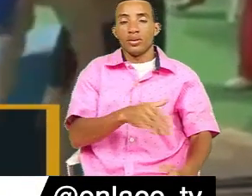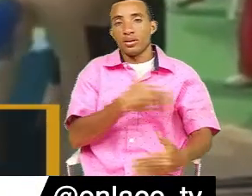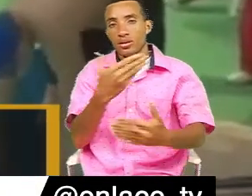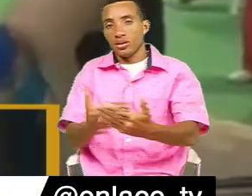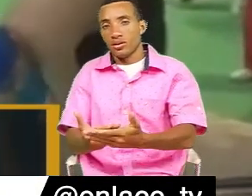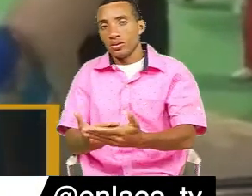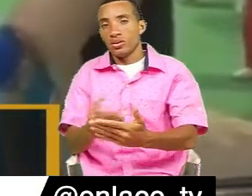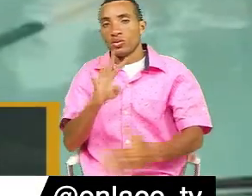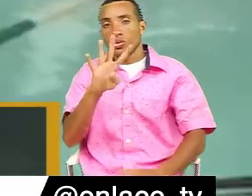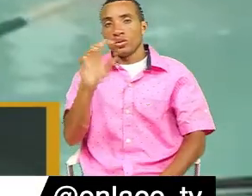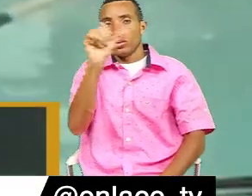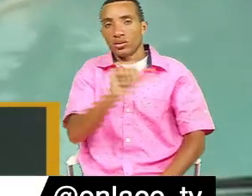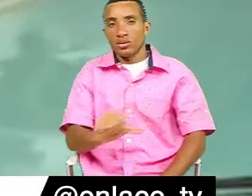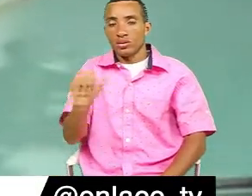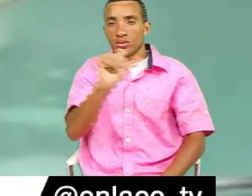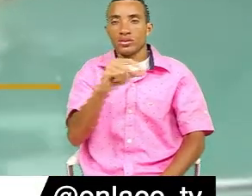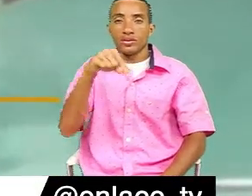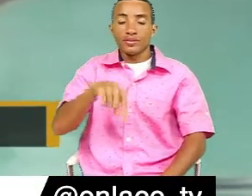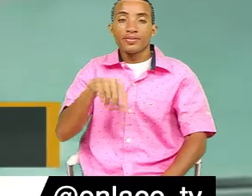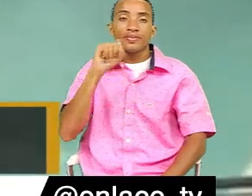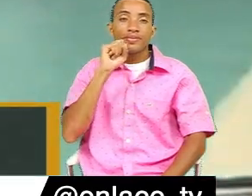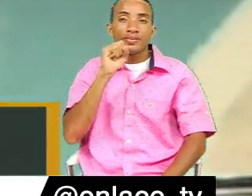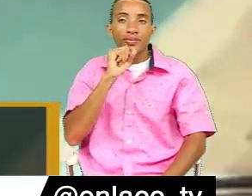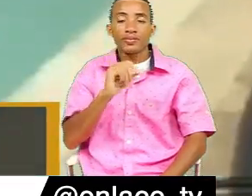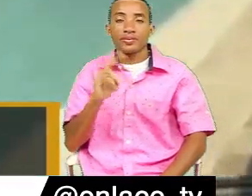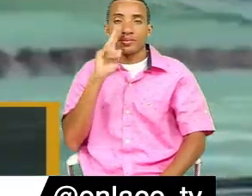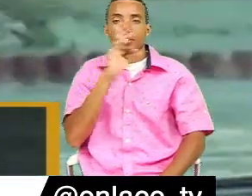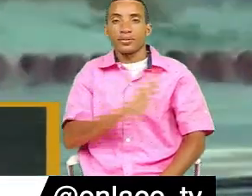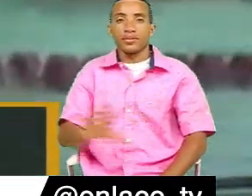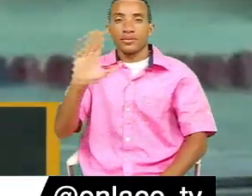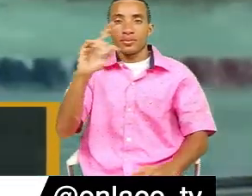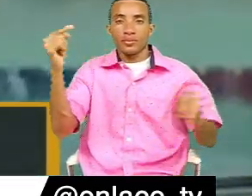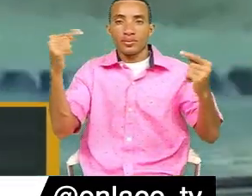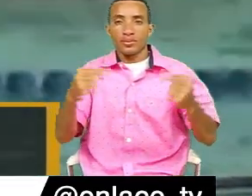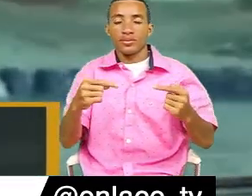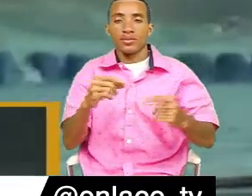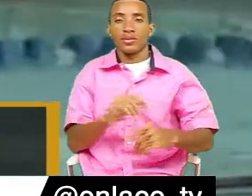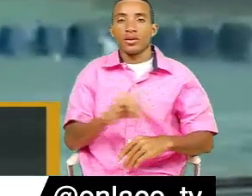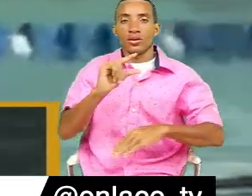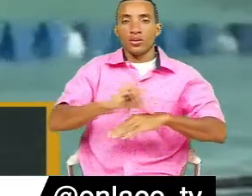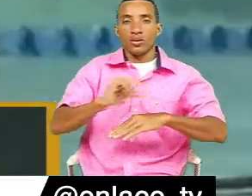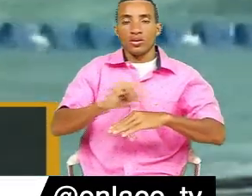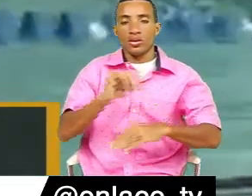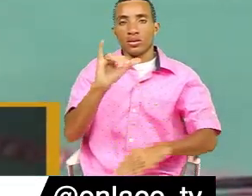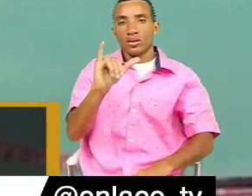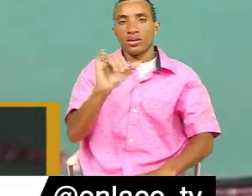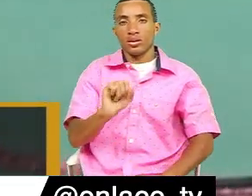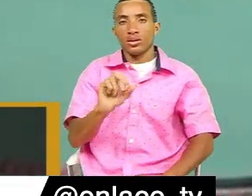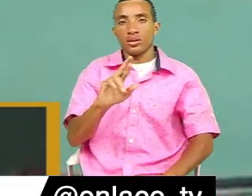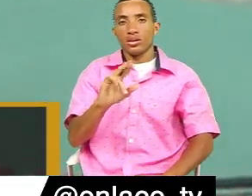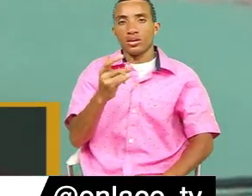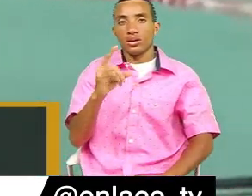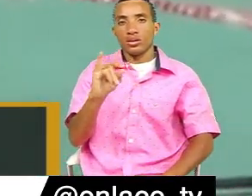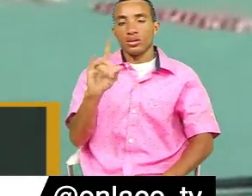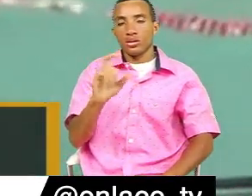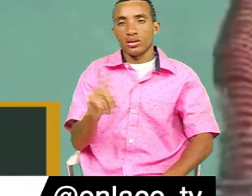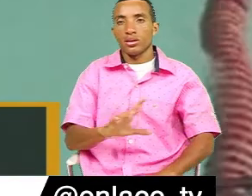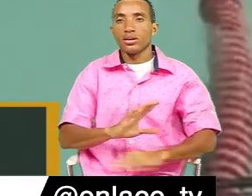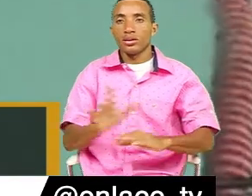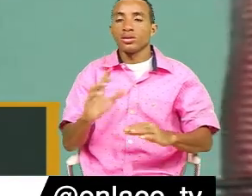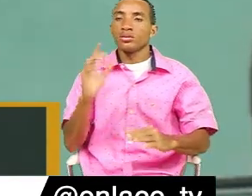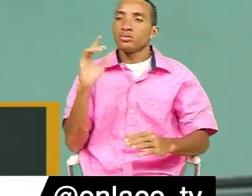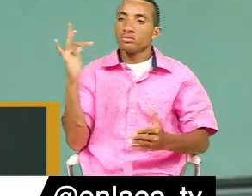se realizará en Barranca Bermeja los Juegos Nacionales 2016 Fundación Yariguíes Fides, en los cuales participarán deportistas especiales de